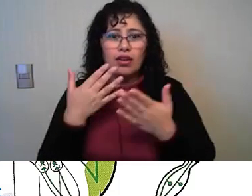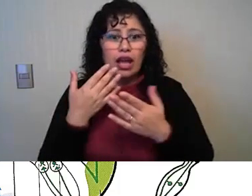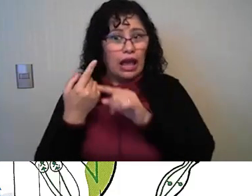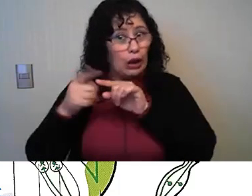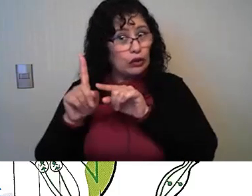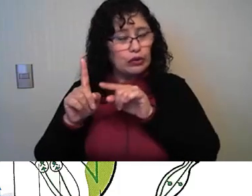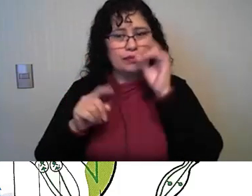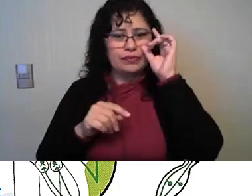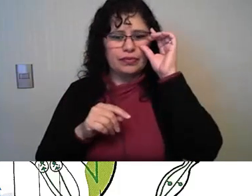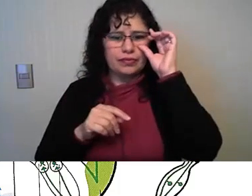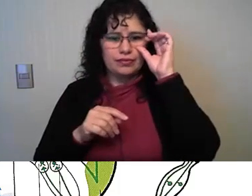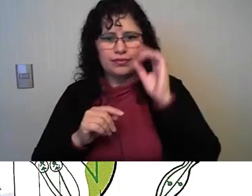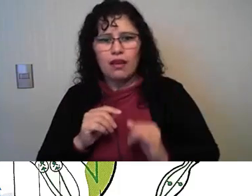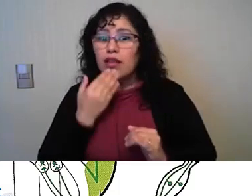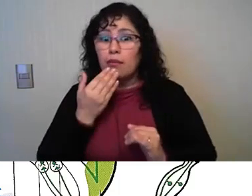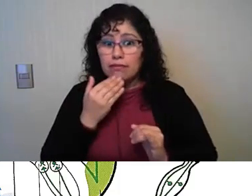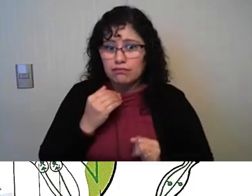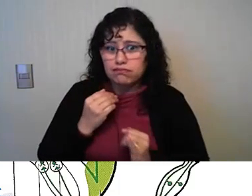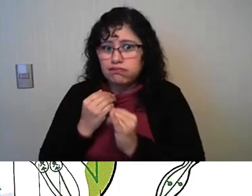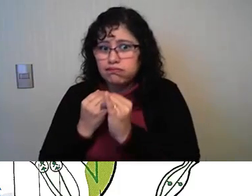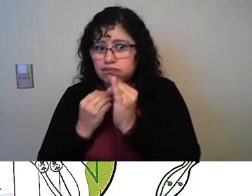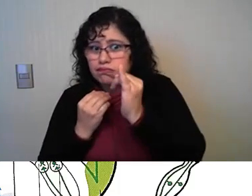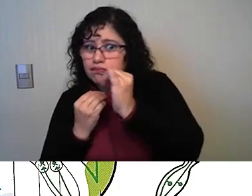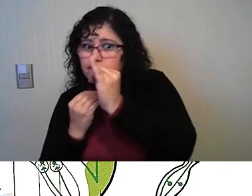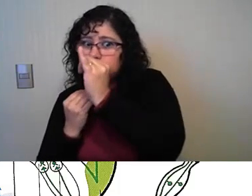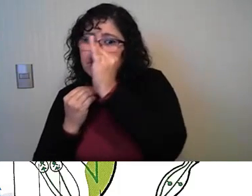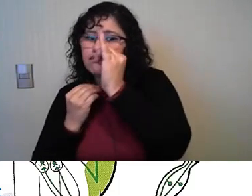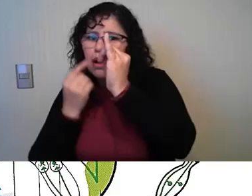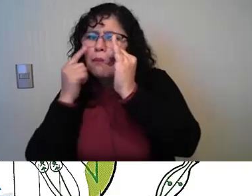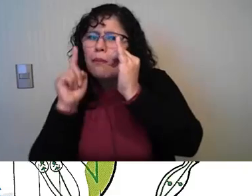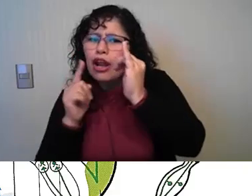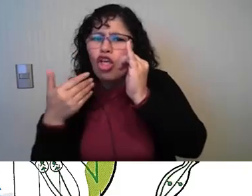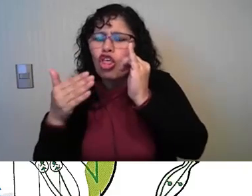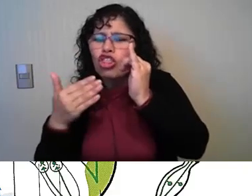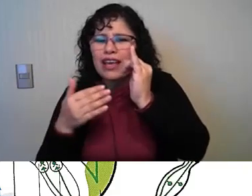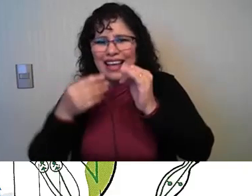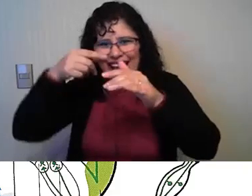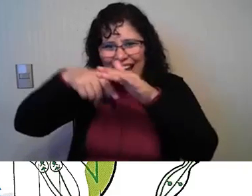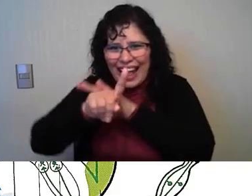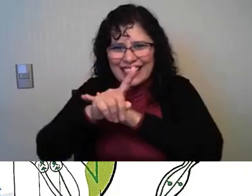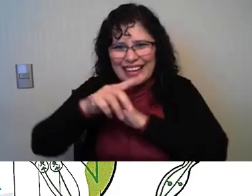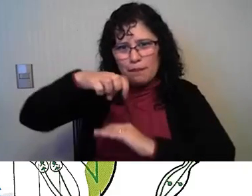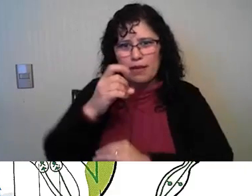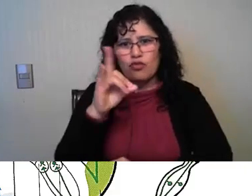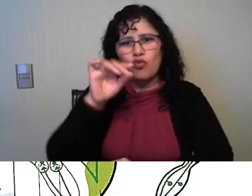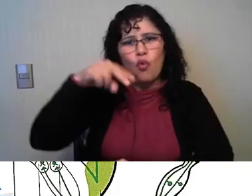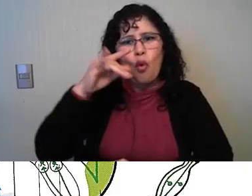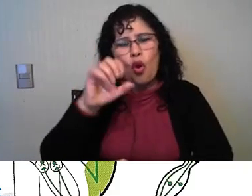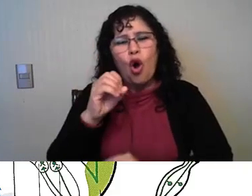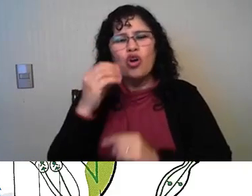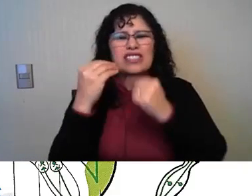también viene ascendiendo, pero entra por el pedúnculo cerebeloso superior, esto está indicando la